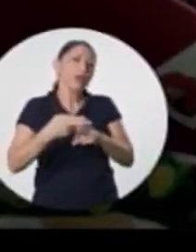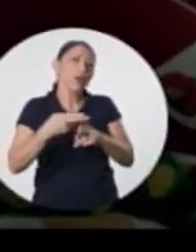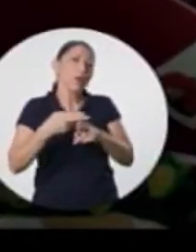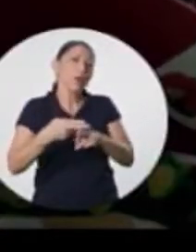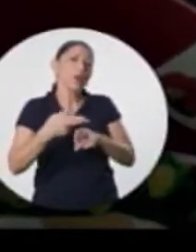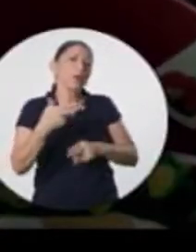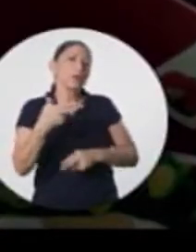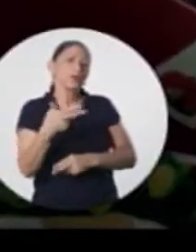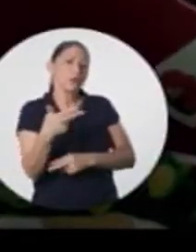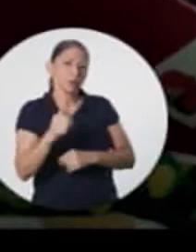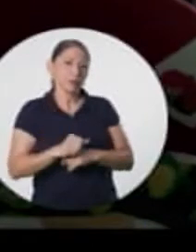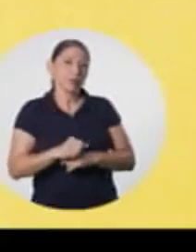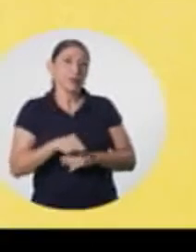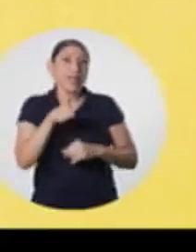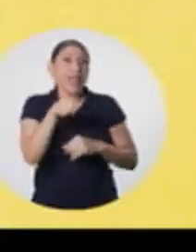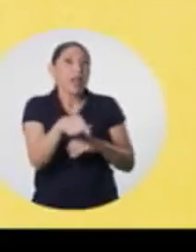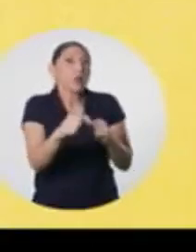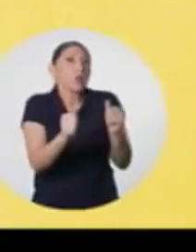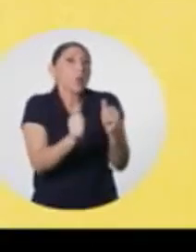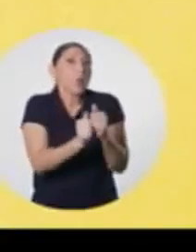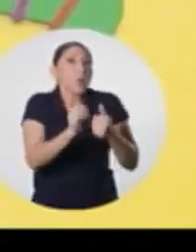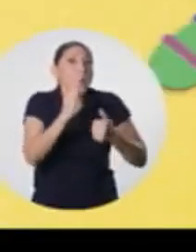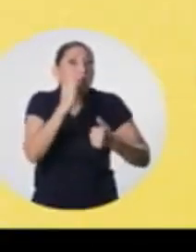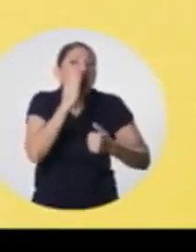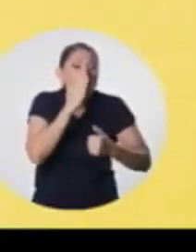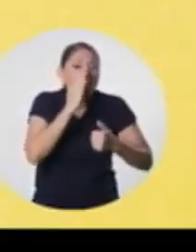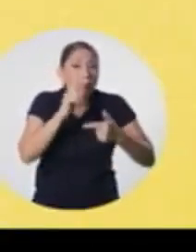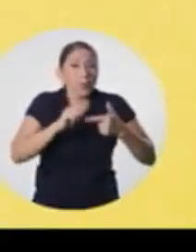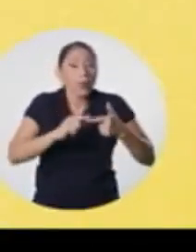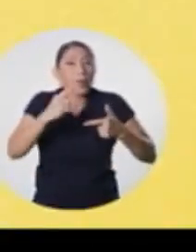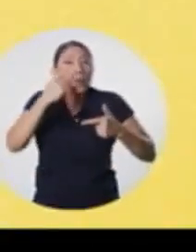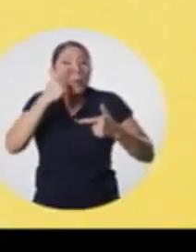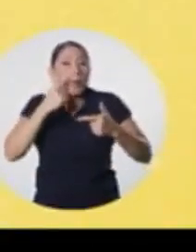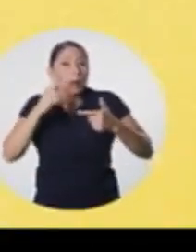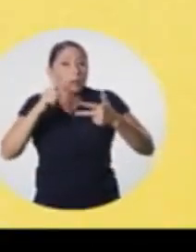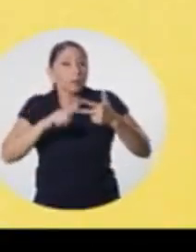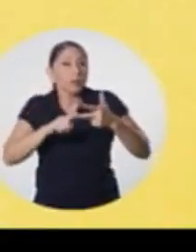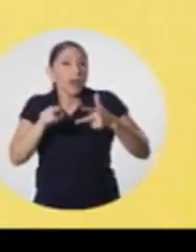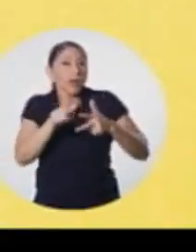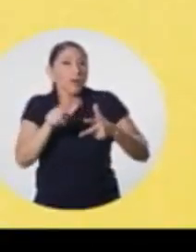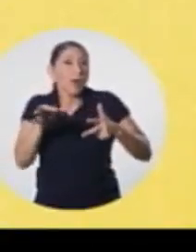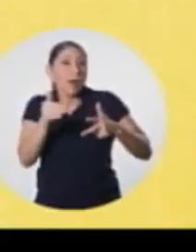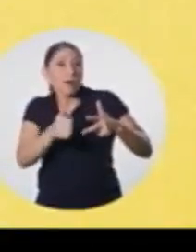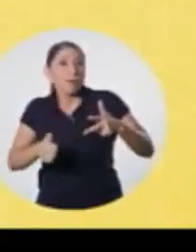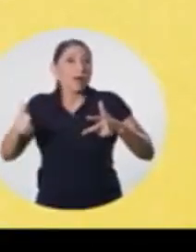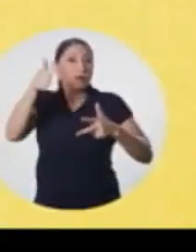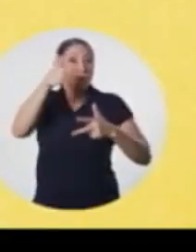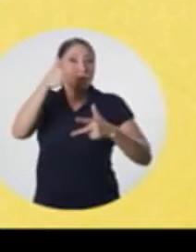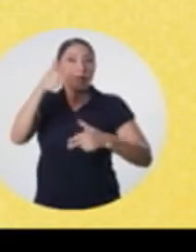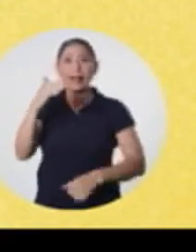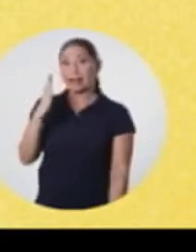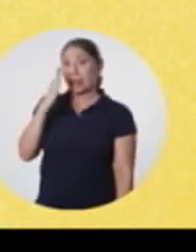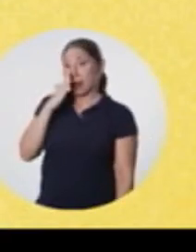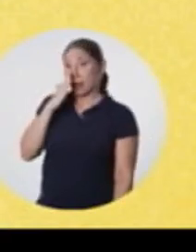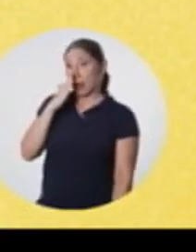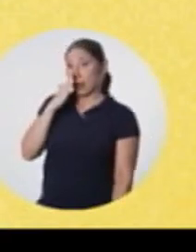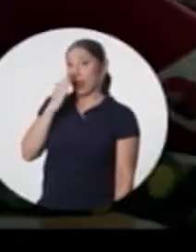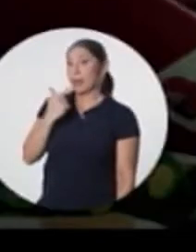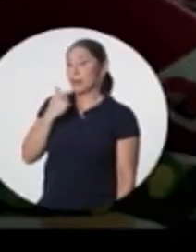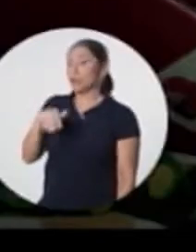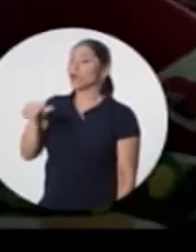llamado Shumi, que vivía con su mamá, su papá y su hermana mayor. La